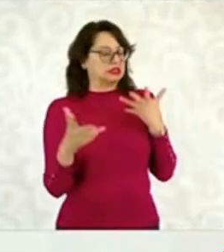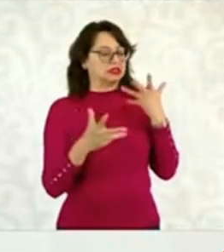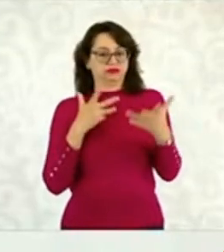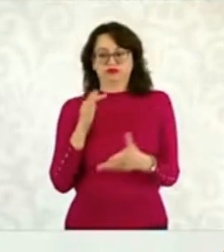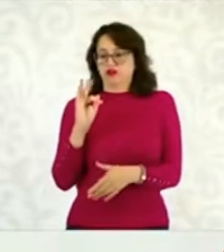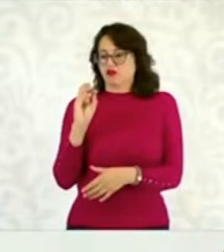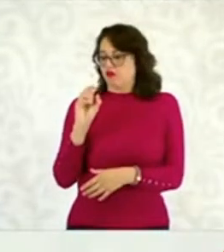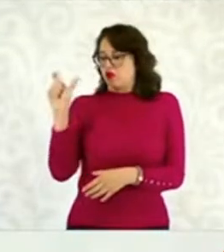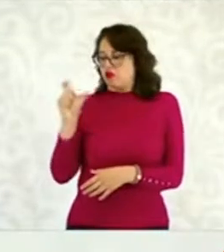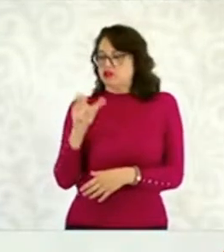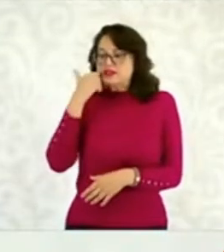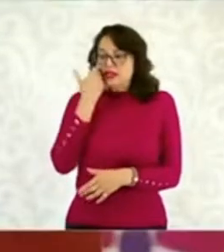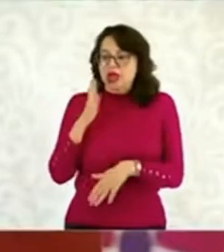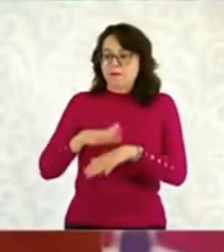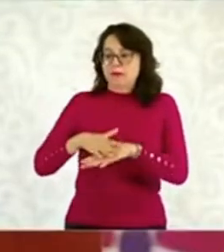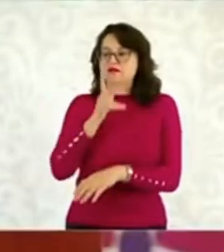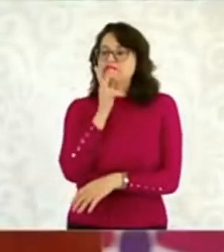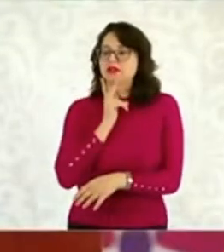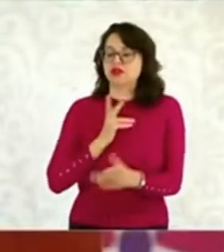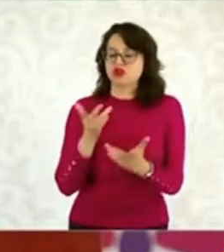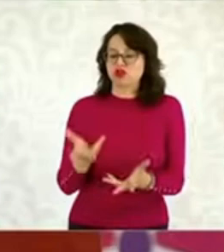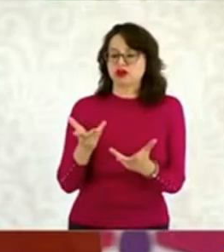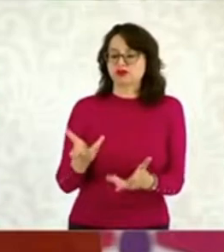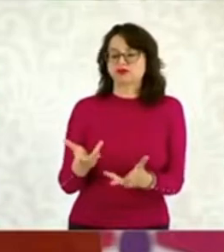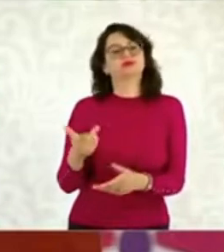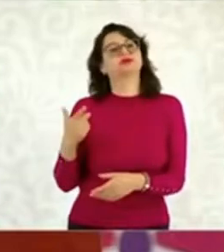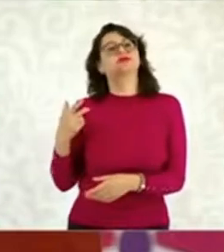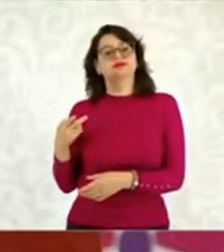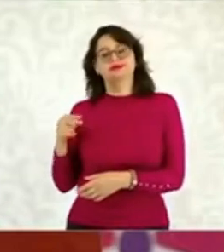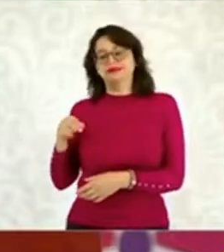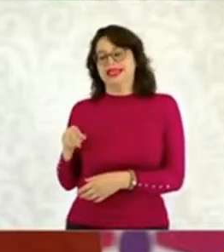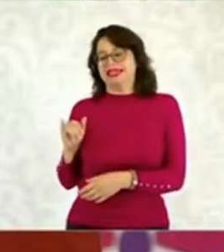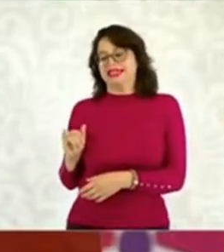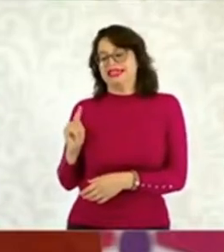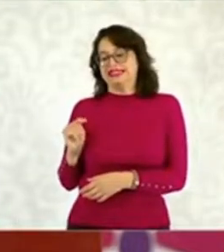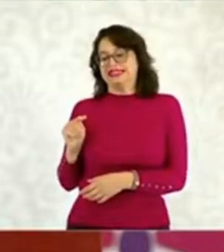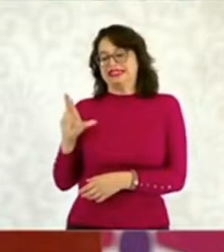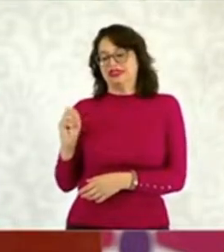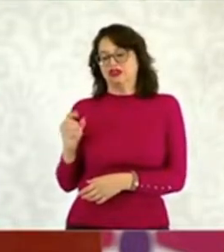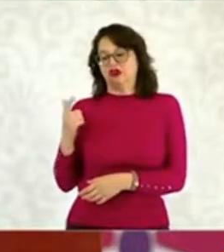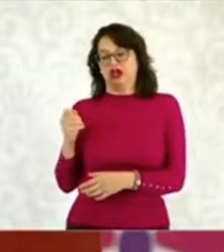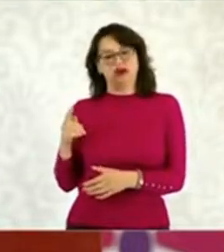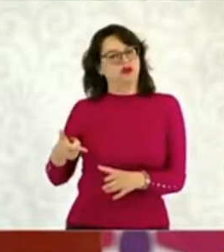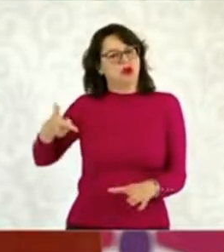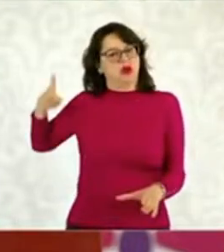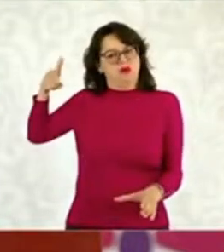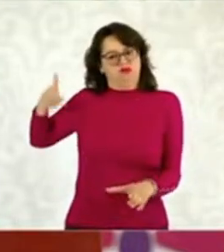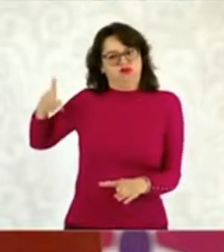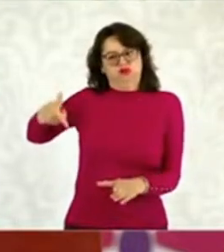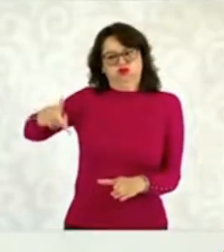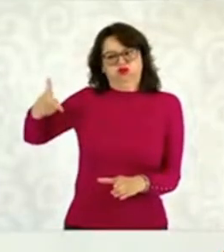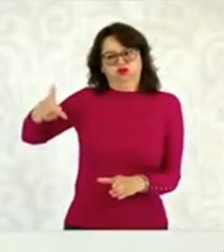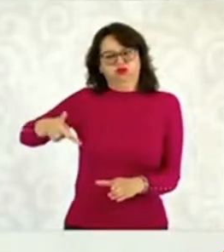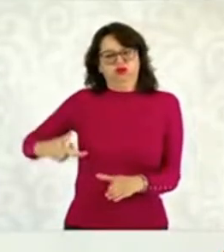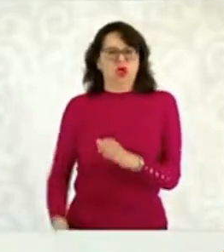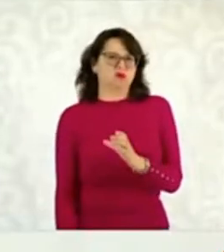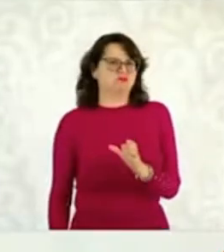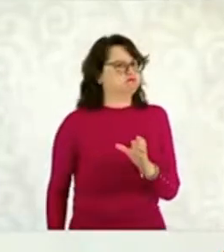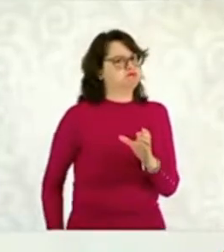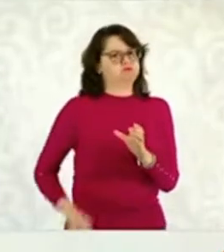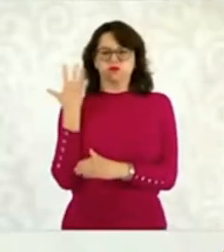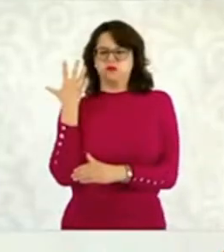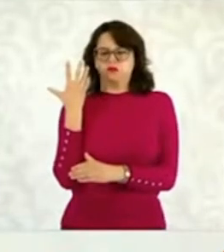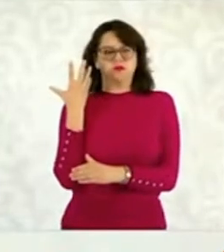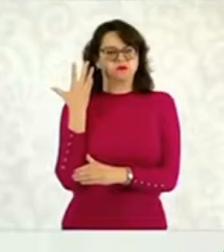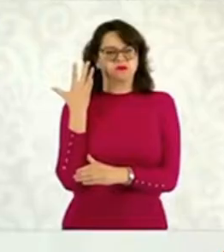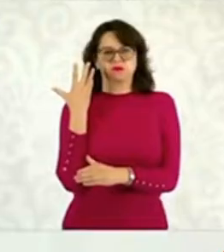el nitrógeno. Y el objetivo era sacar petróleo rápido. En la época de Fox llegaron a